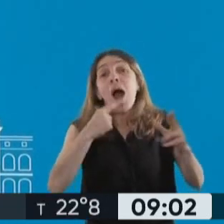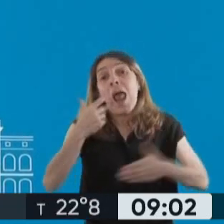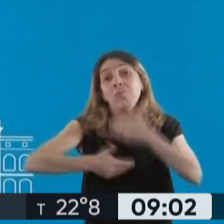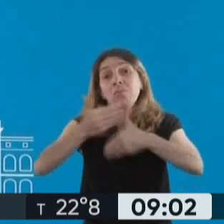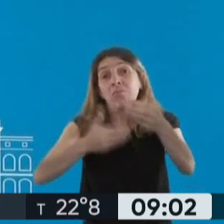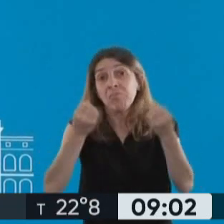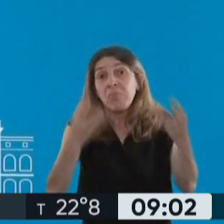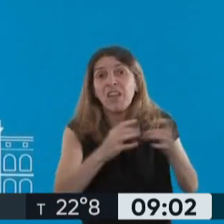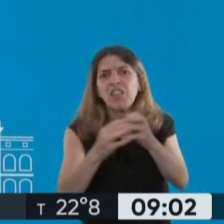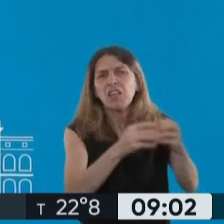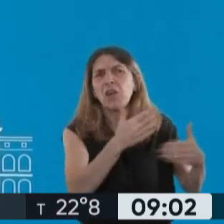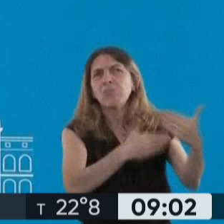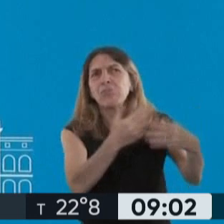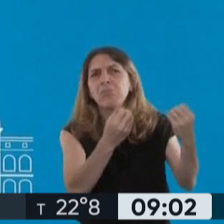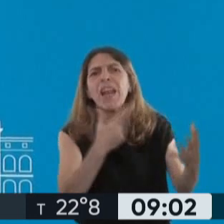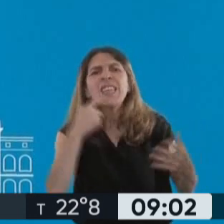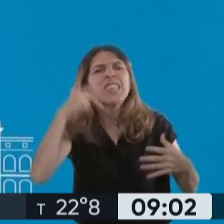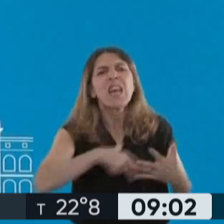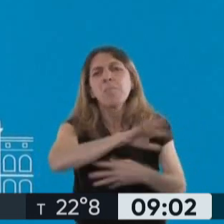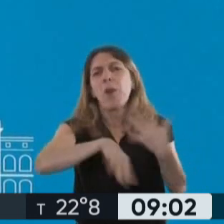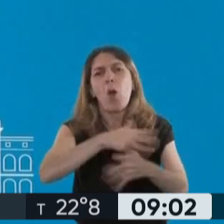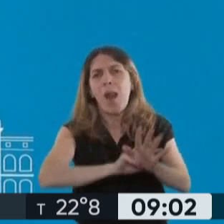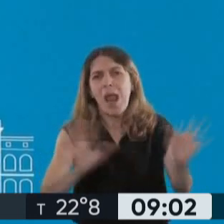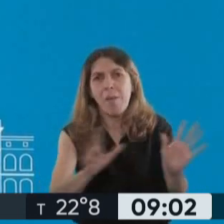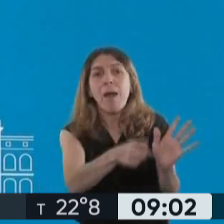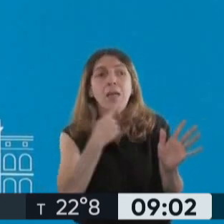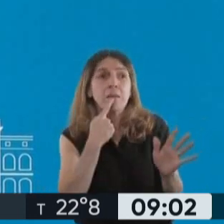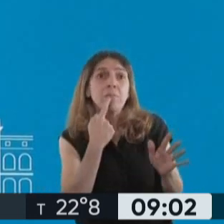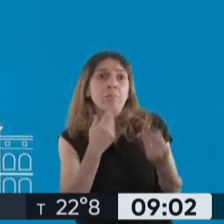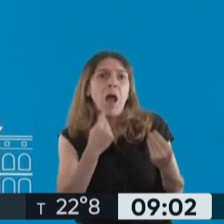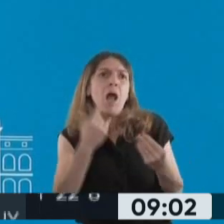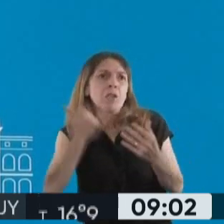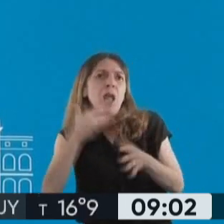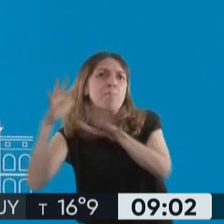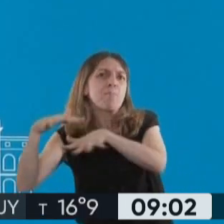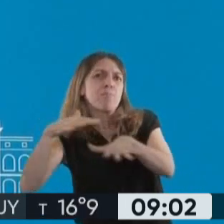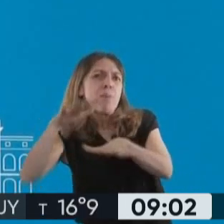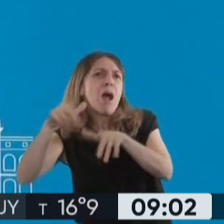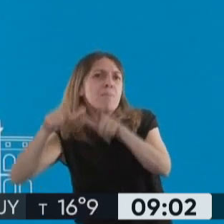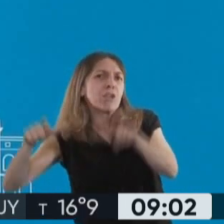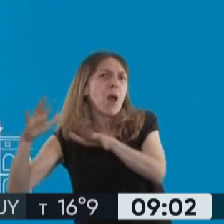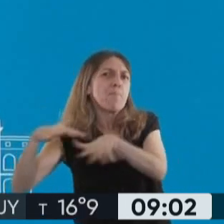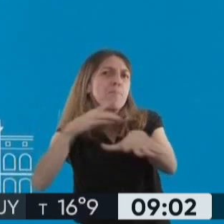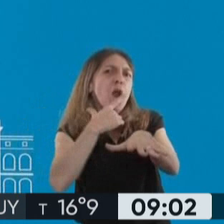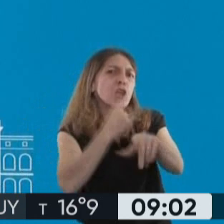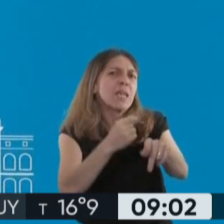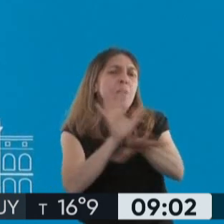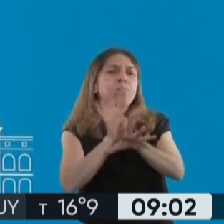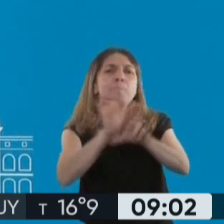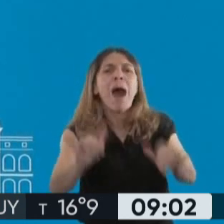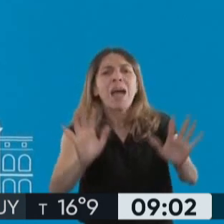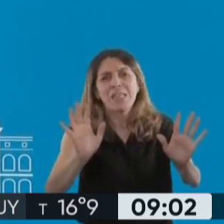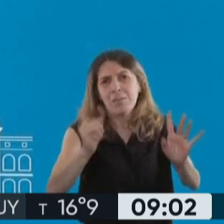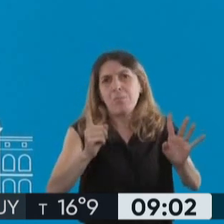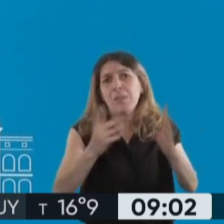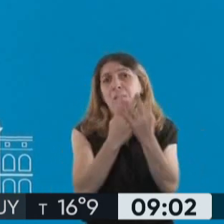posible y que no haya ningún tipo de incidentes, que se proteja el derecho a protestar, a la legítima protesta y que se proteja también el